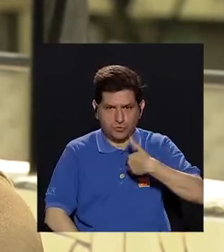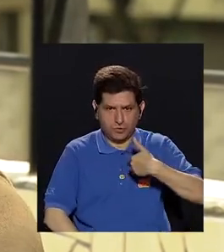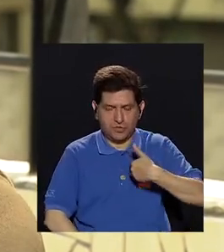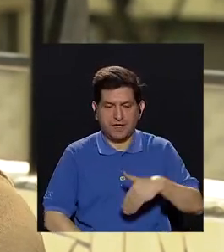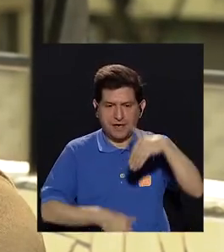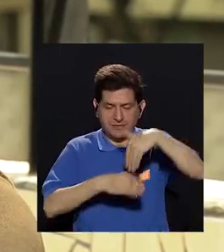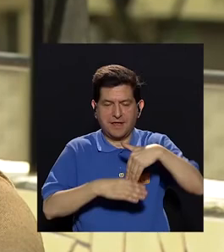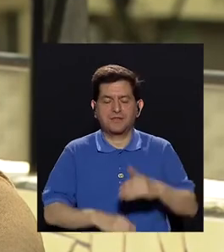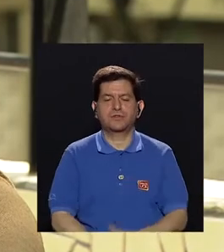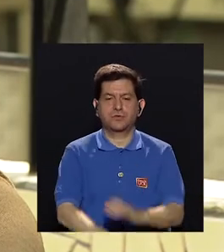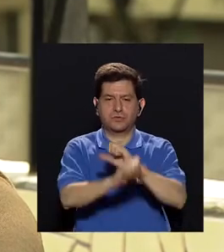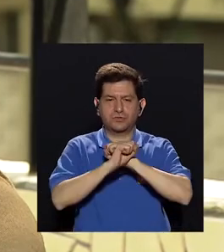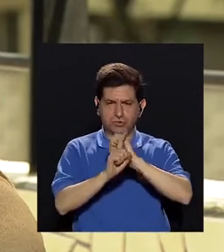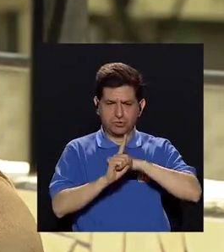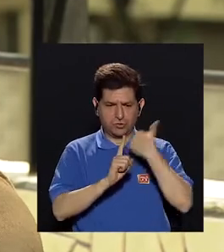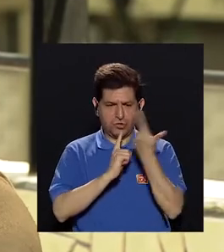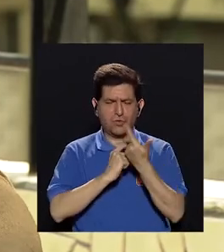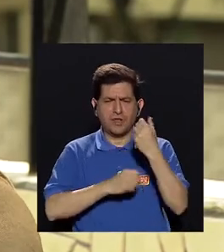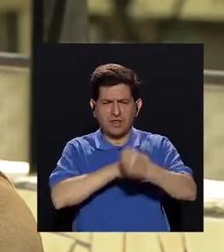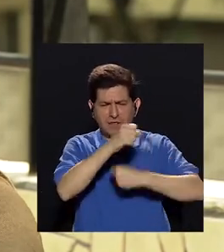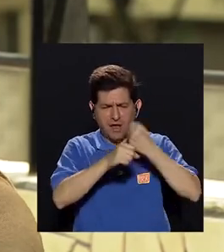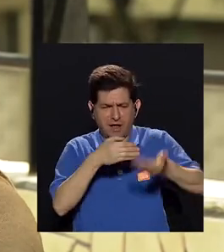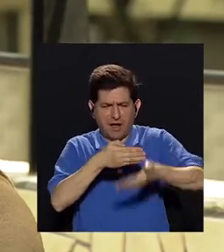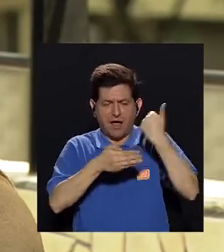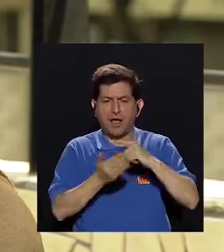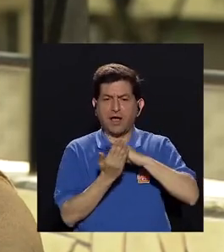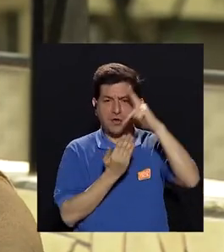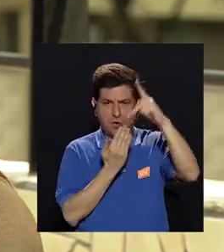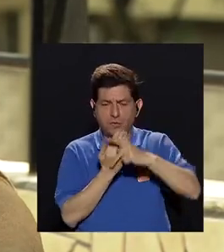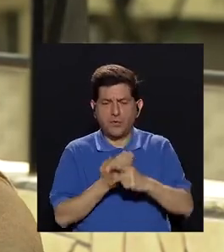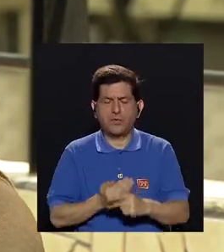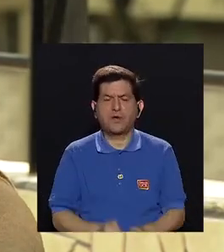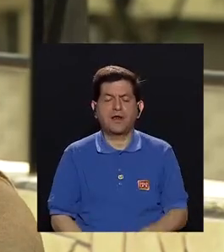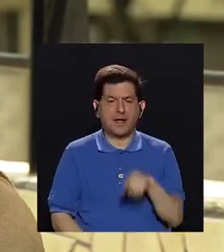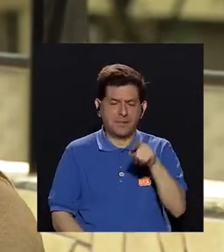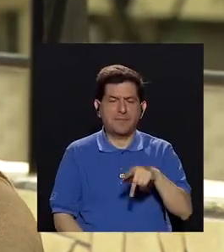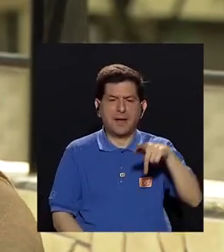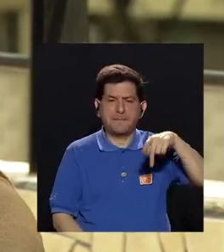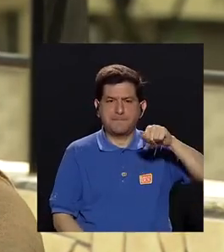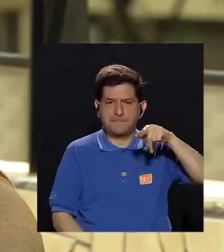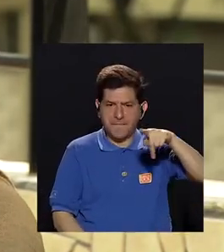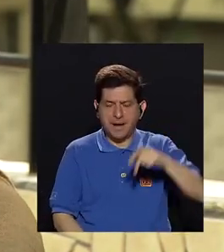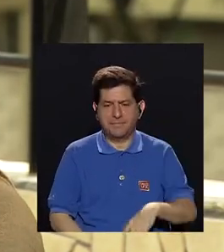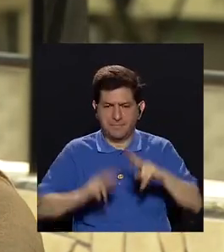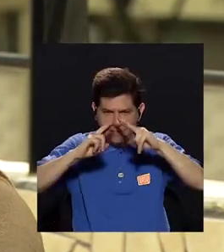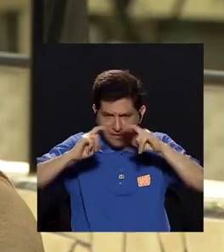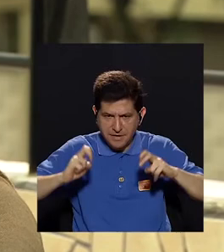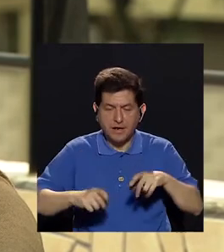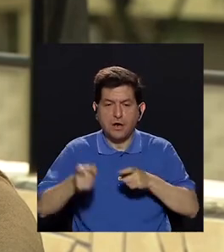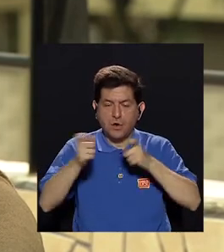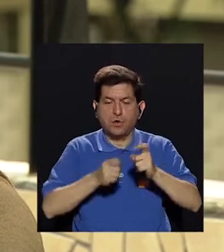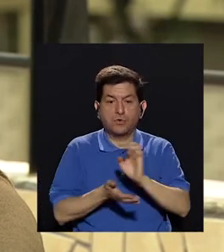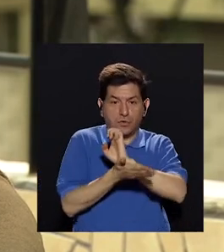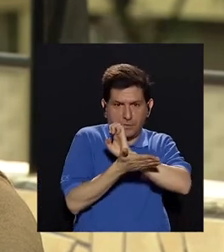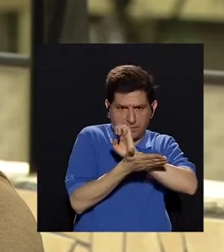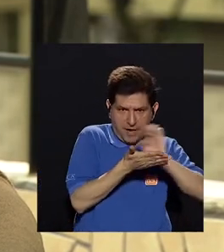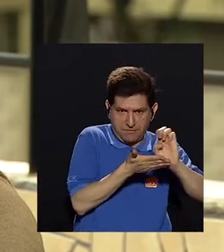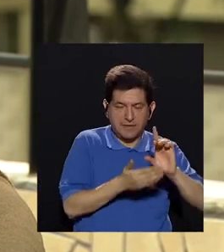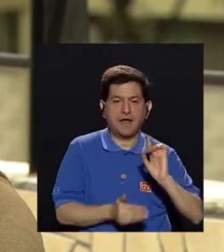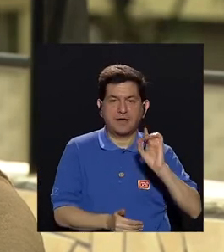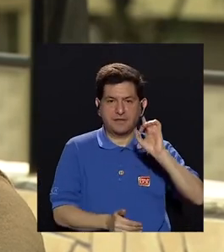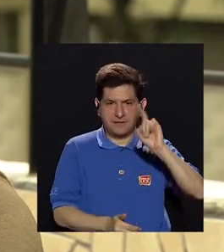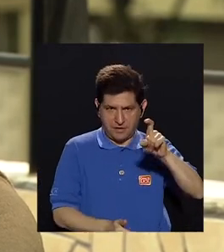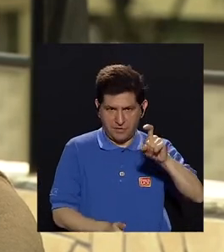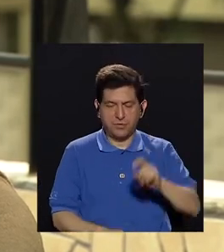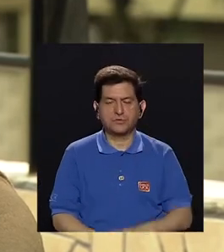nosotros tenemos dentro de la Seguridad Social desde hace muchos años todo el programa de tamizaje de Papanicolaou, que es un control preventivo